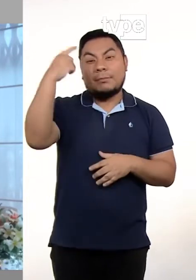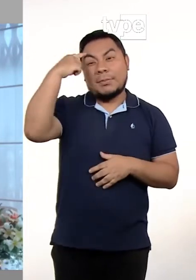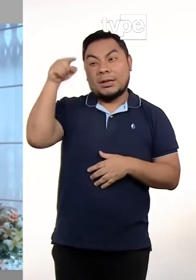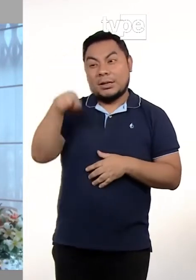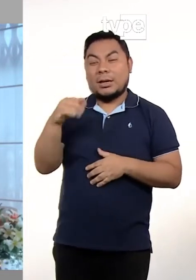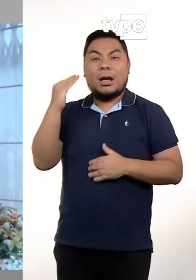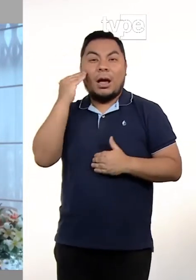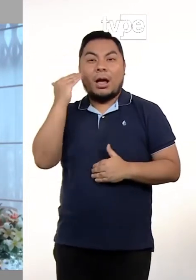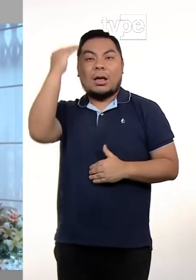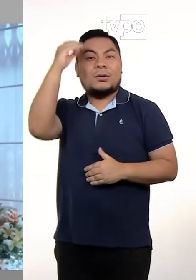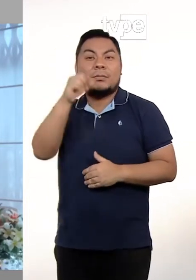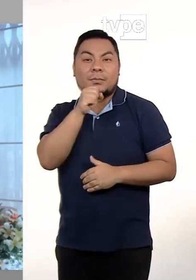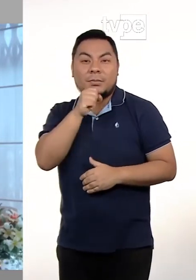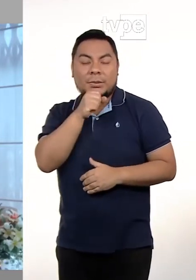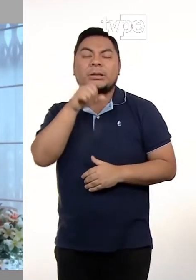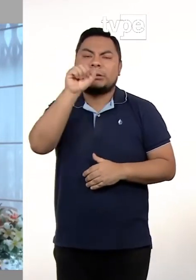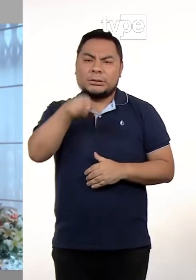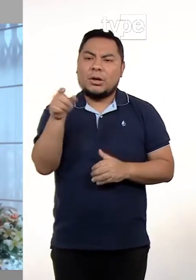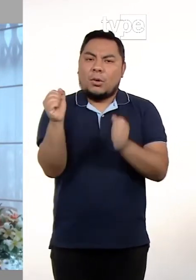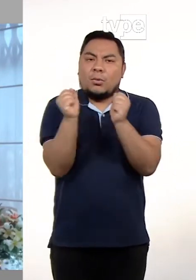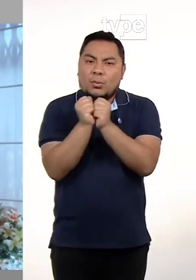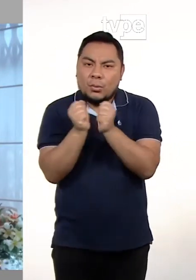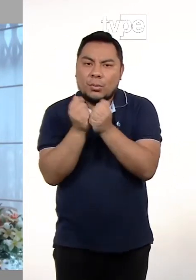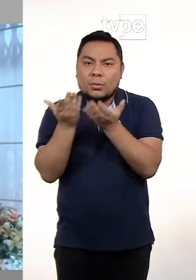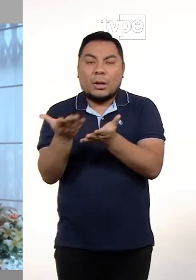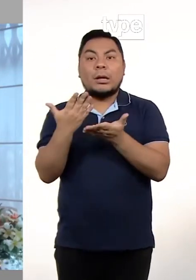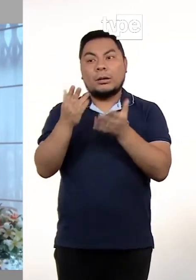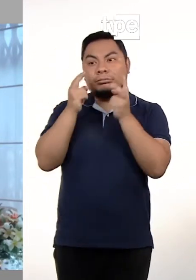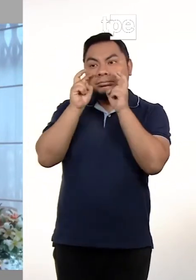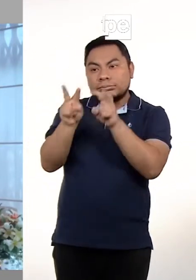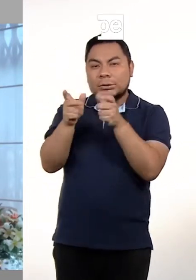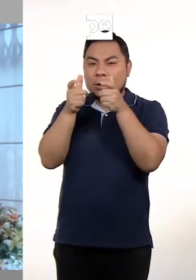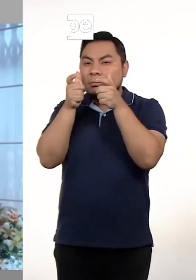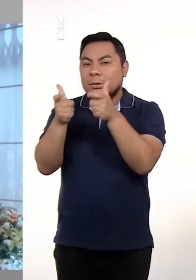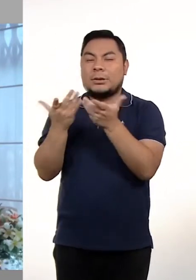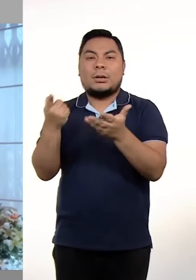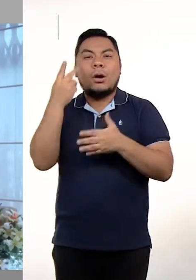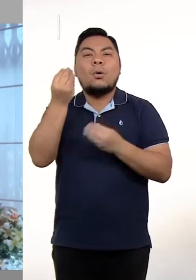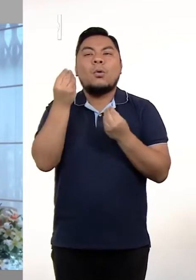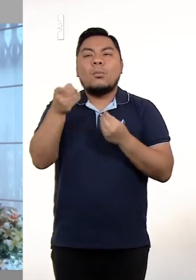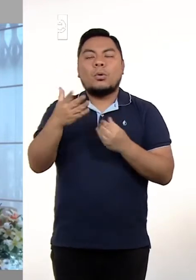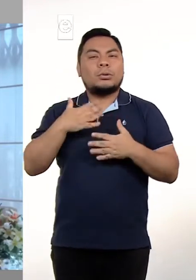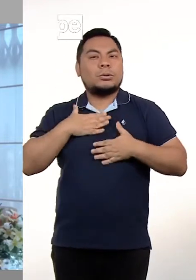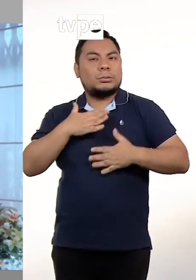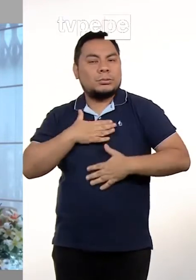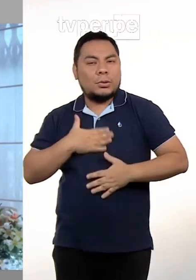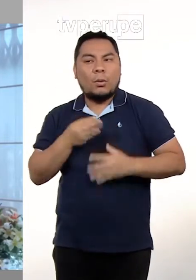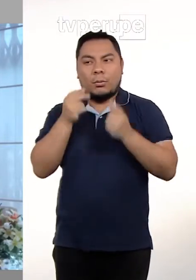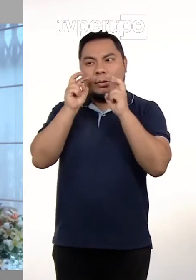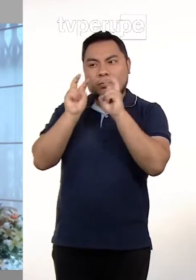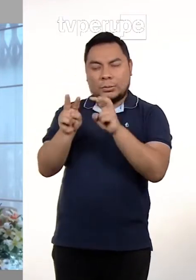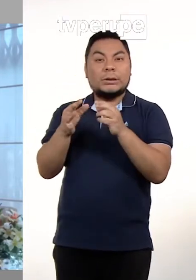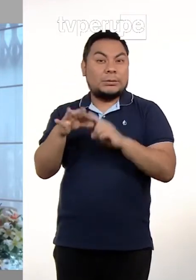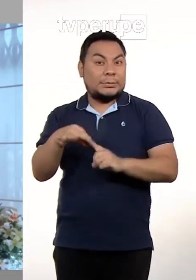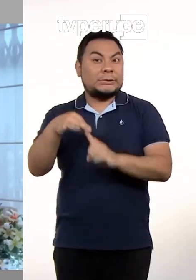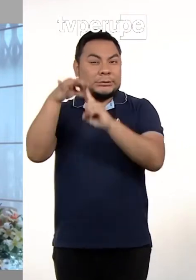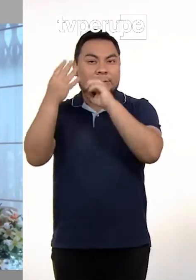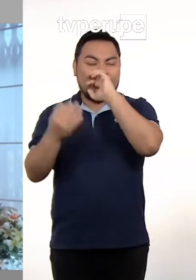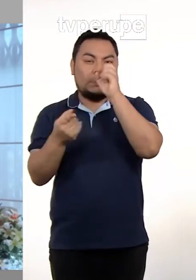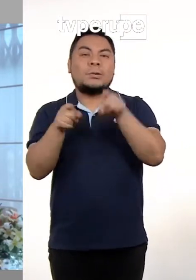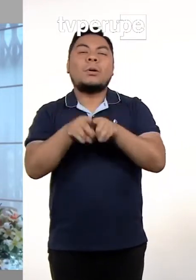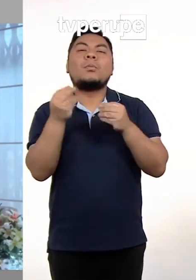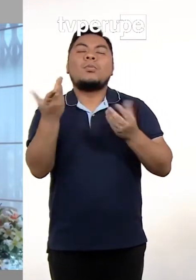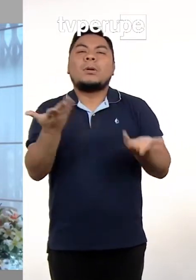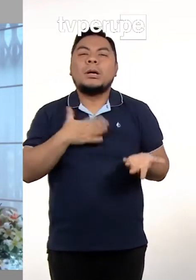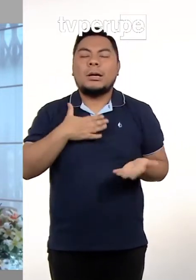adultos mayores. Sí, hay que acompañarlos, hay que vigilarlos para saber cómo va su salud especialmente y cómo están